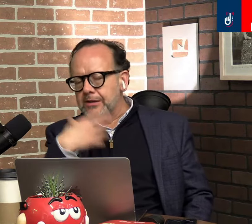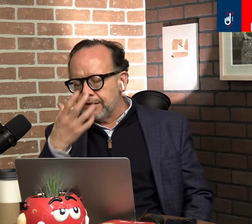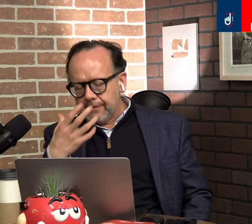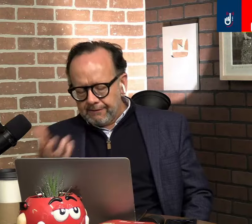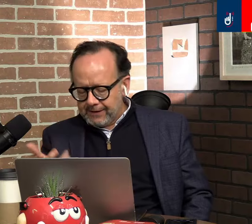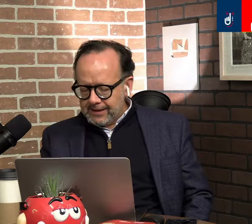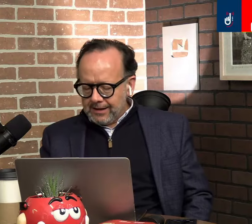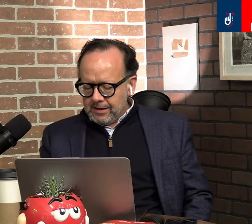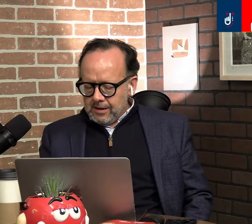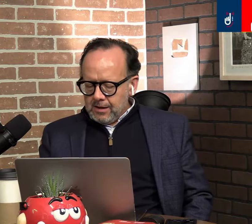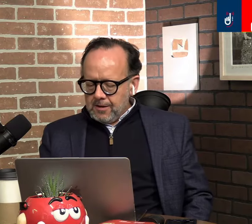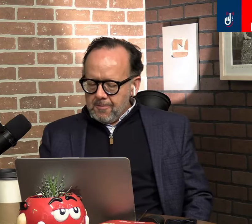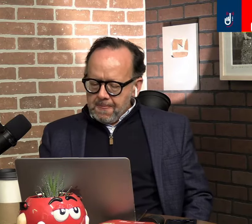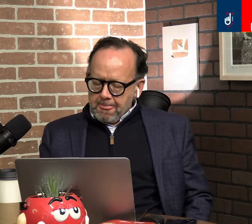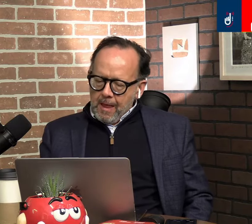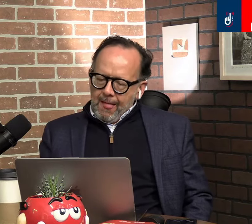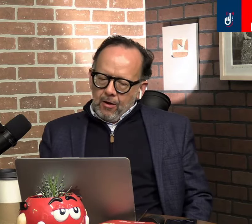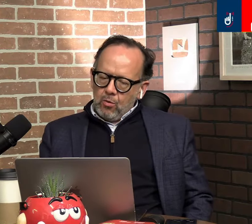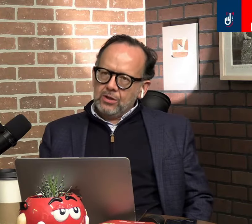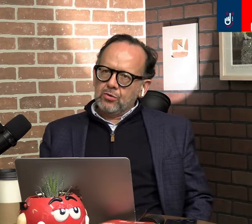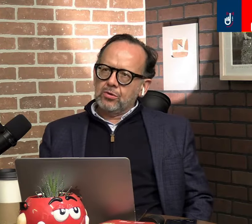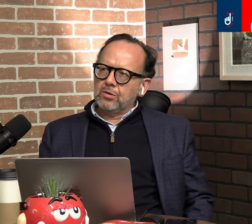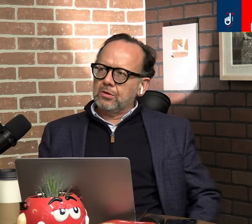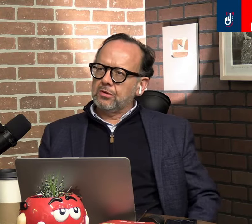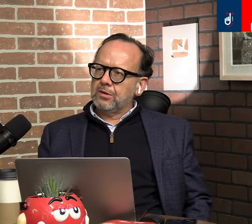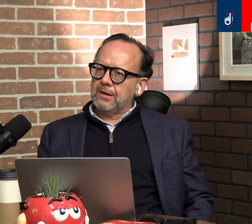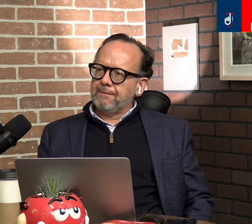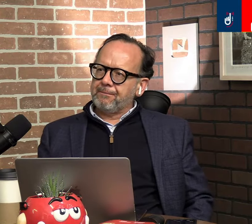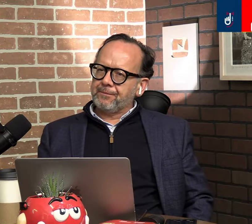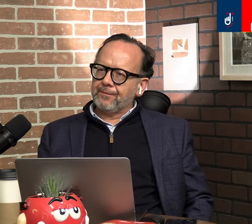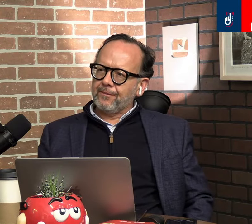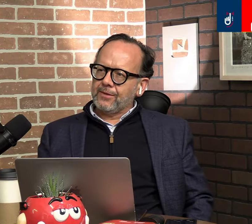podridos, ni... En fin. Cuando